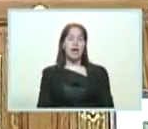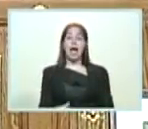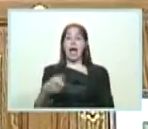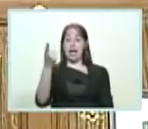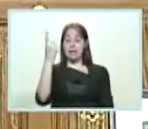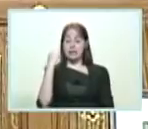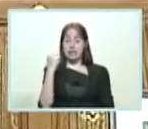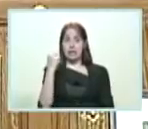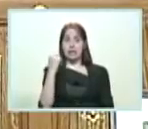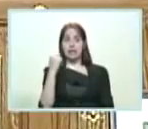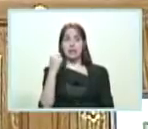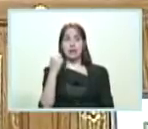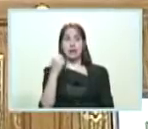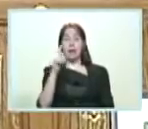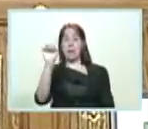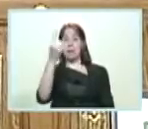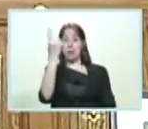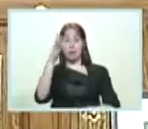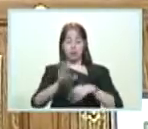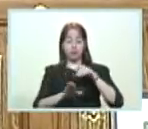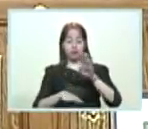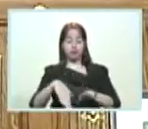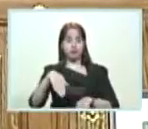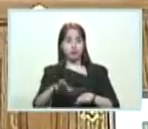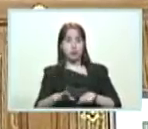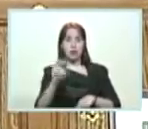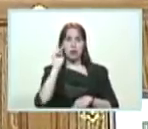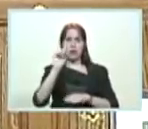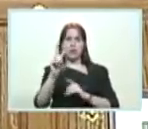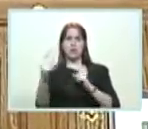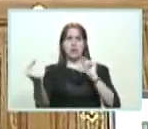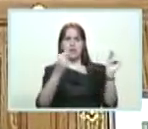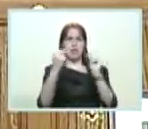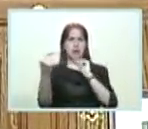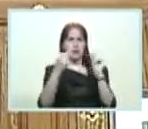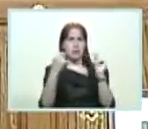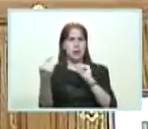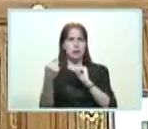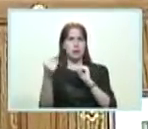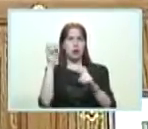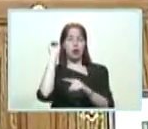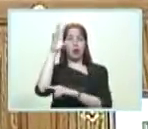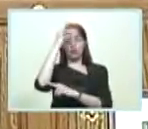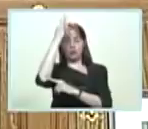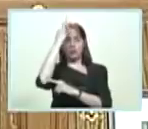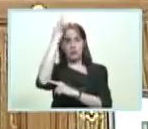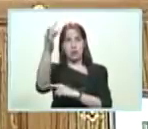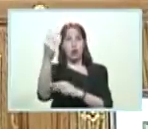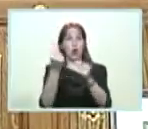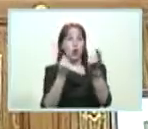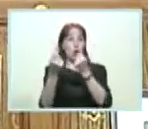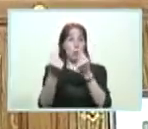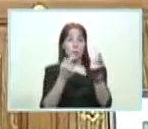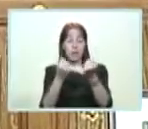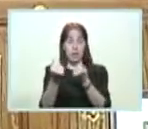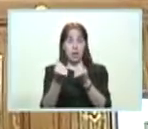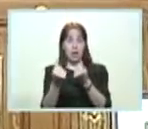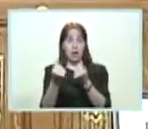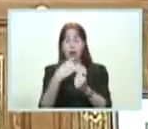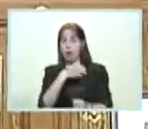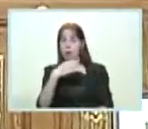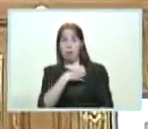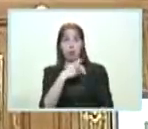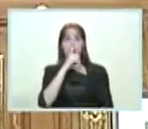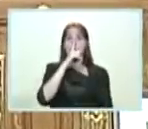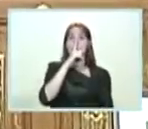Ayer estuvieron dando el primer paso. Yo vi el debate en el Consejo Nacional de Economía. Aquí no puede haber censura